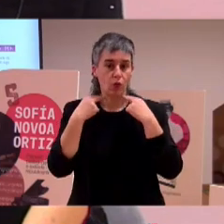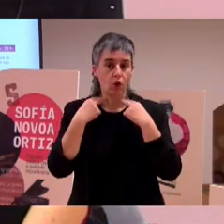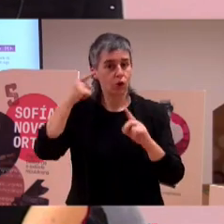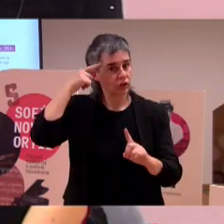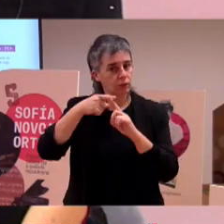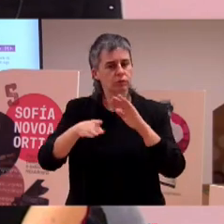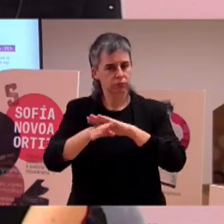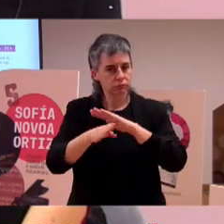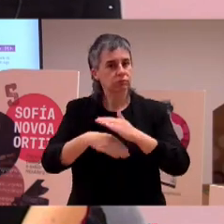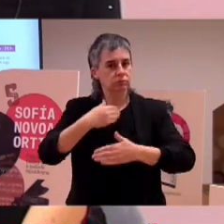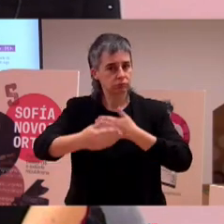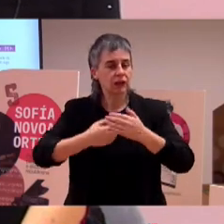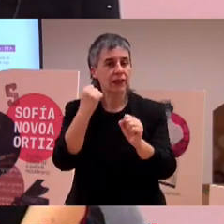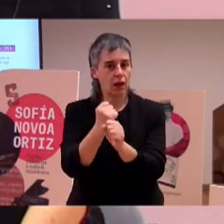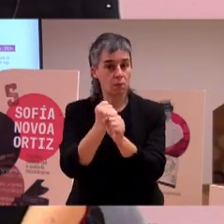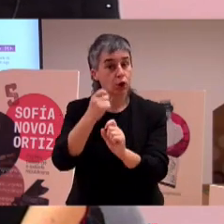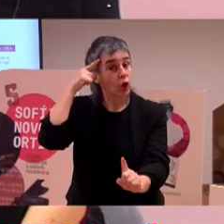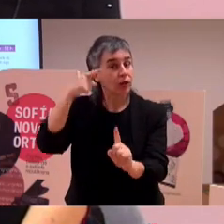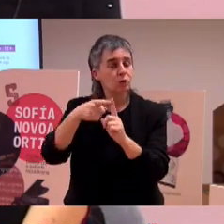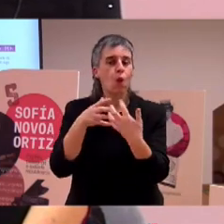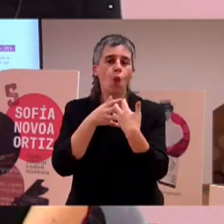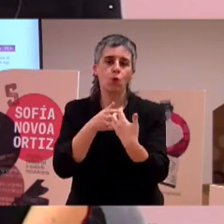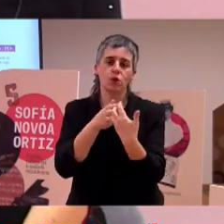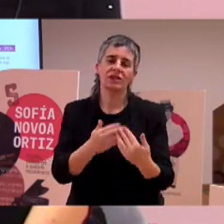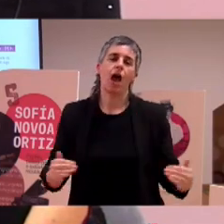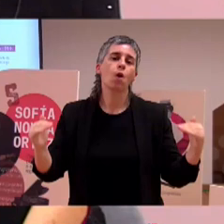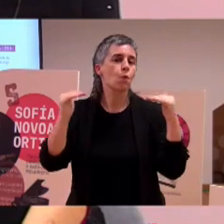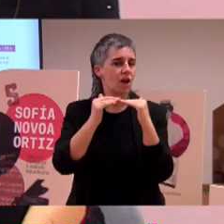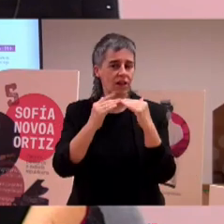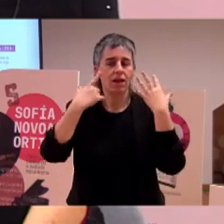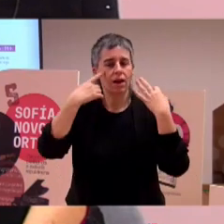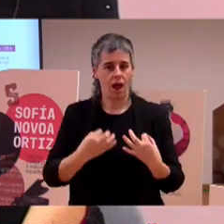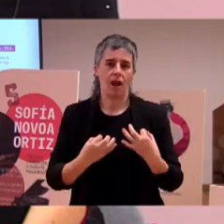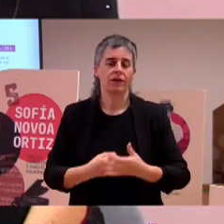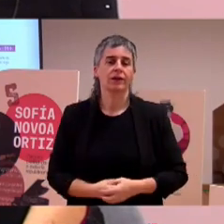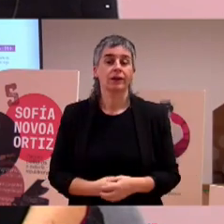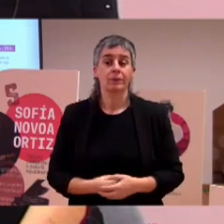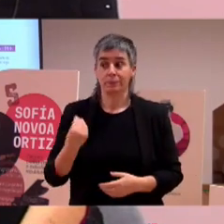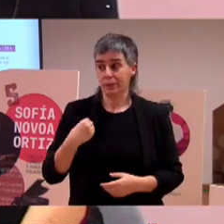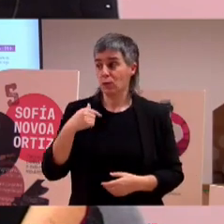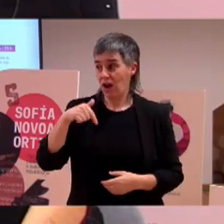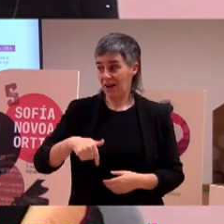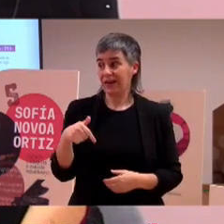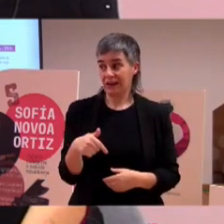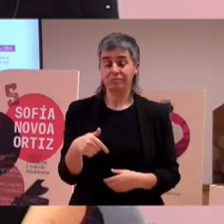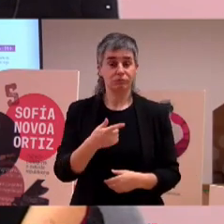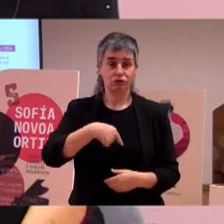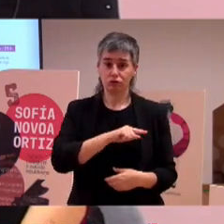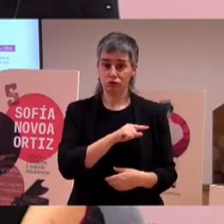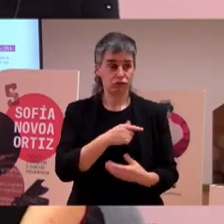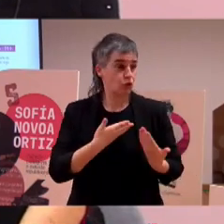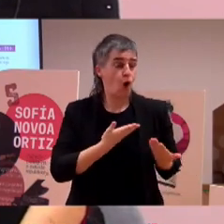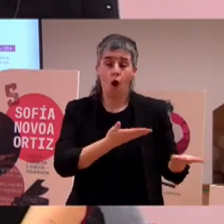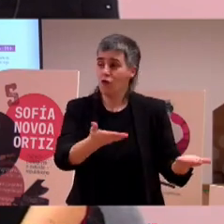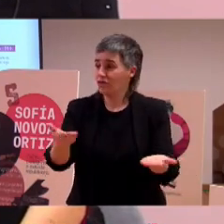continuidade, polo traballo de loitar por esa igualdade efectiva e real, e que aquí nos teredes tendendo portes para